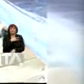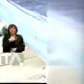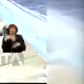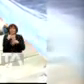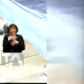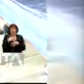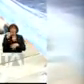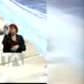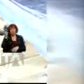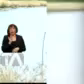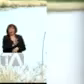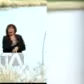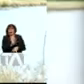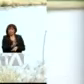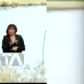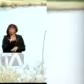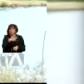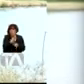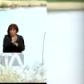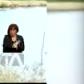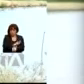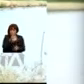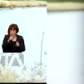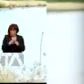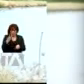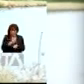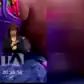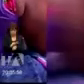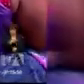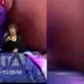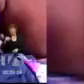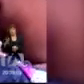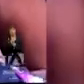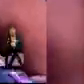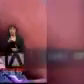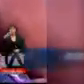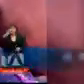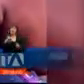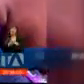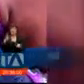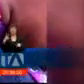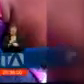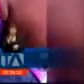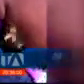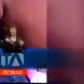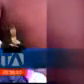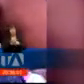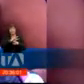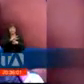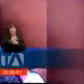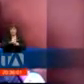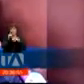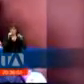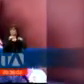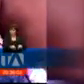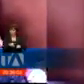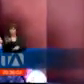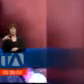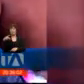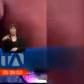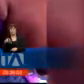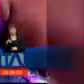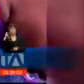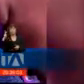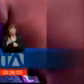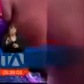las amenazas recibidas. No es la primera vez que son atracados. Es la segunda vez que entran a robar ahí y que ya en la